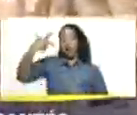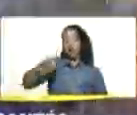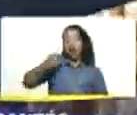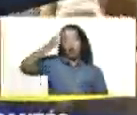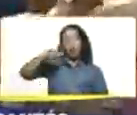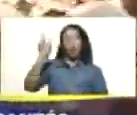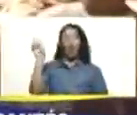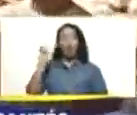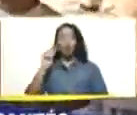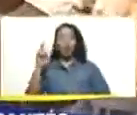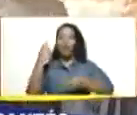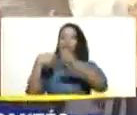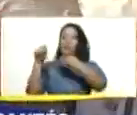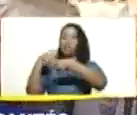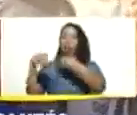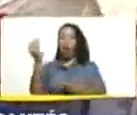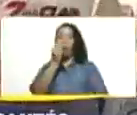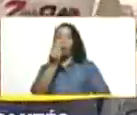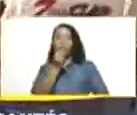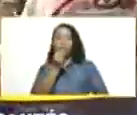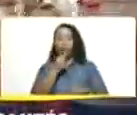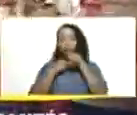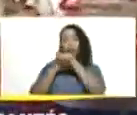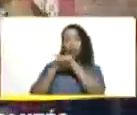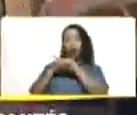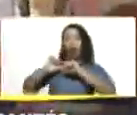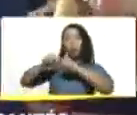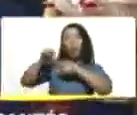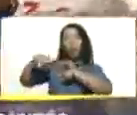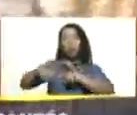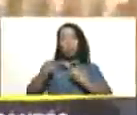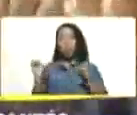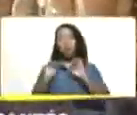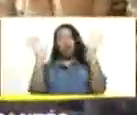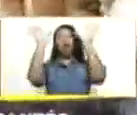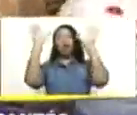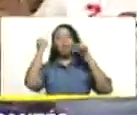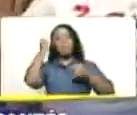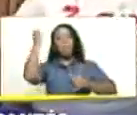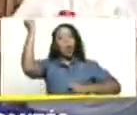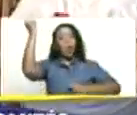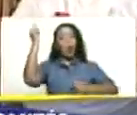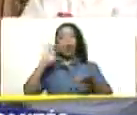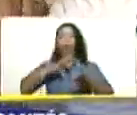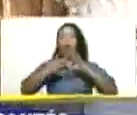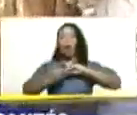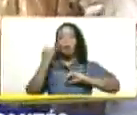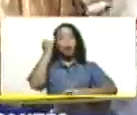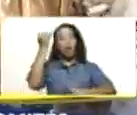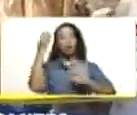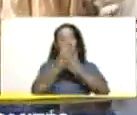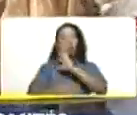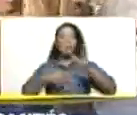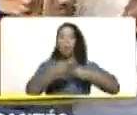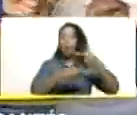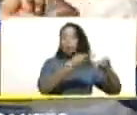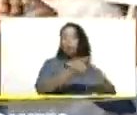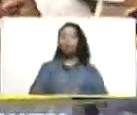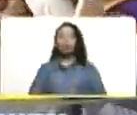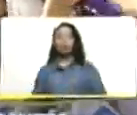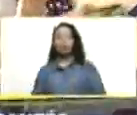pueblo venezolano sus alimentos. Y es allí donde surge este milagro, los comités locales de abastecimiento y producción.